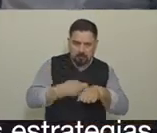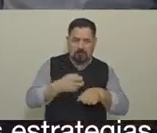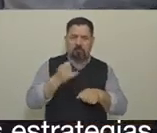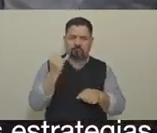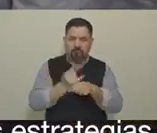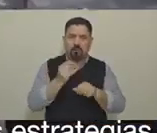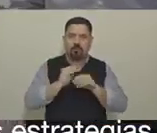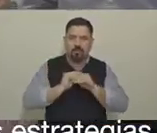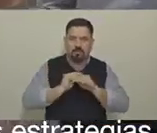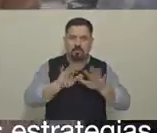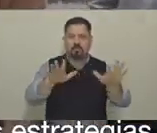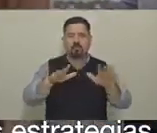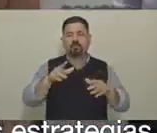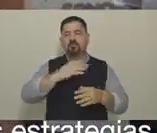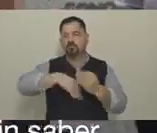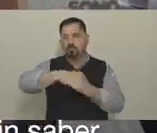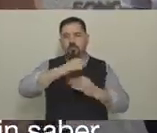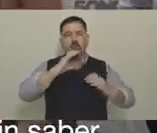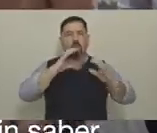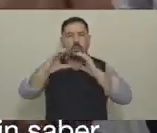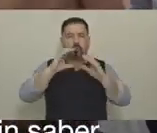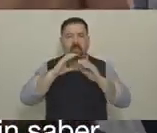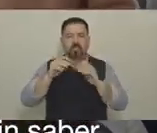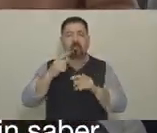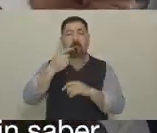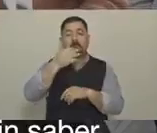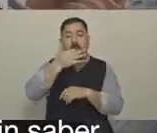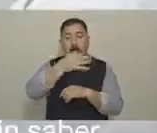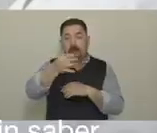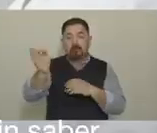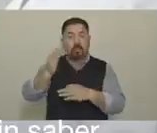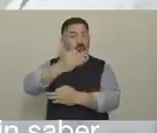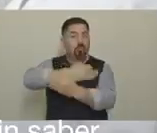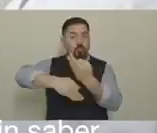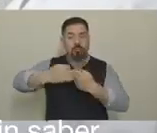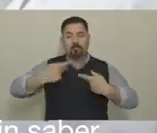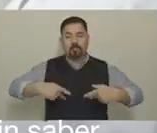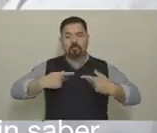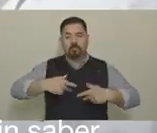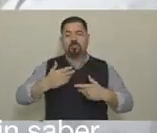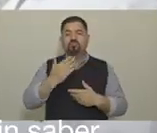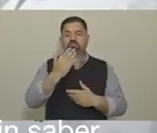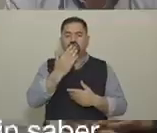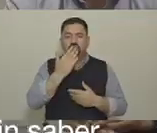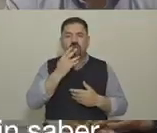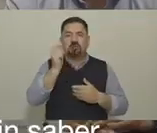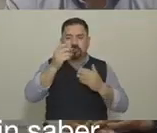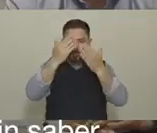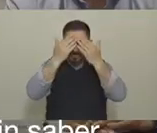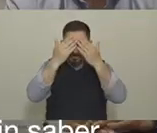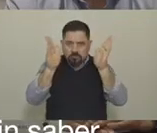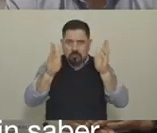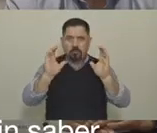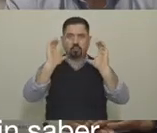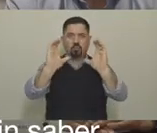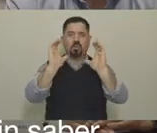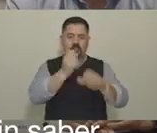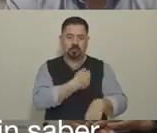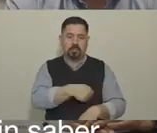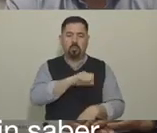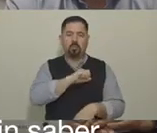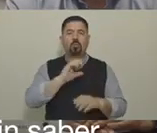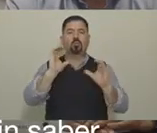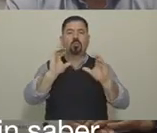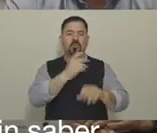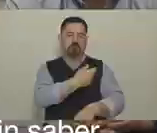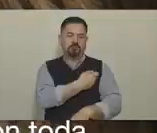por todos los medios de comunicación para que ningún sonorense se quede sin saber lo necesario para cuidar su salud y